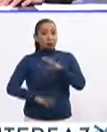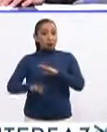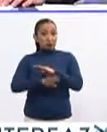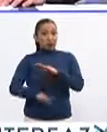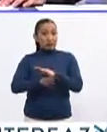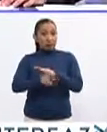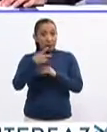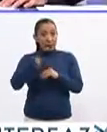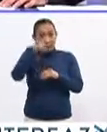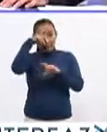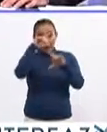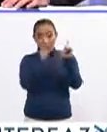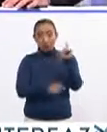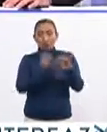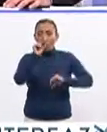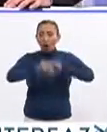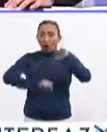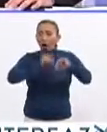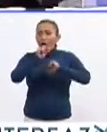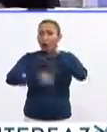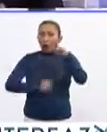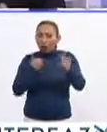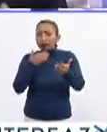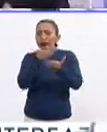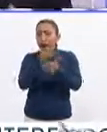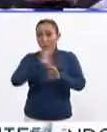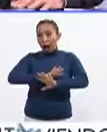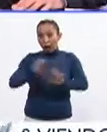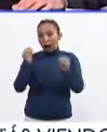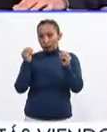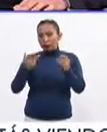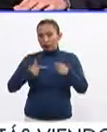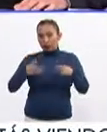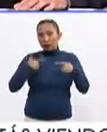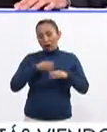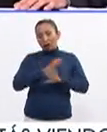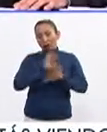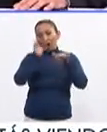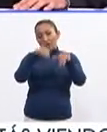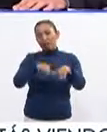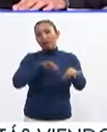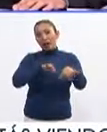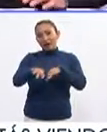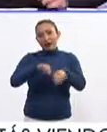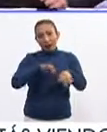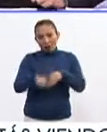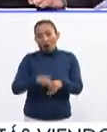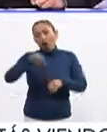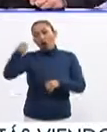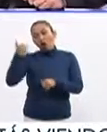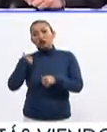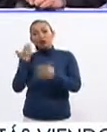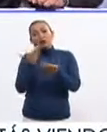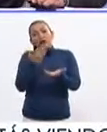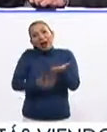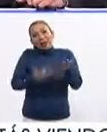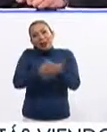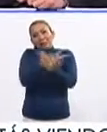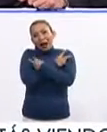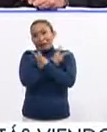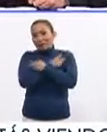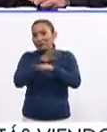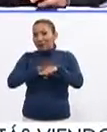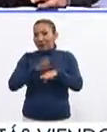país y, por supuesto, poco a poco incorporándonos, muchos ya en la parte laboral, otros les quedan unos días de